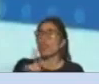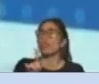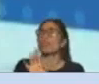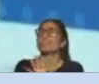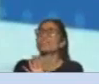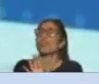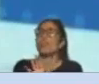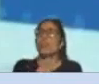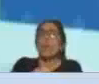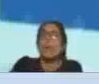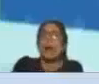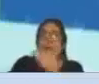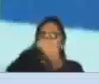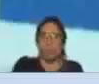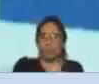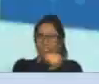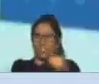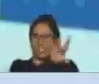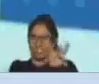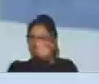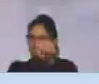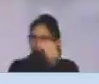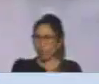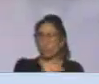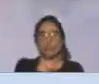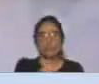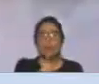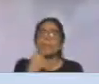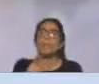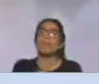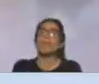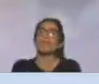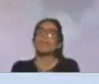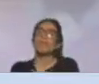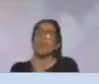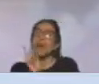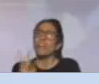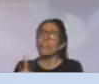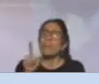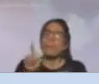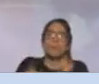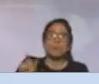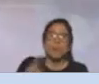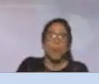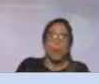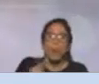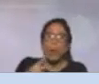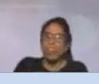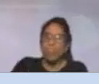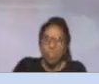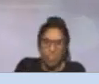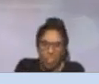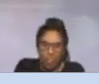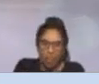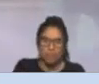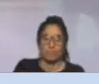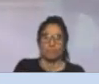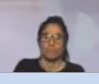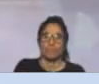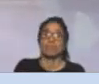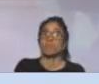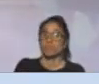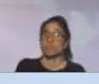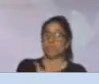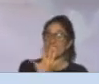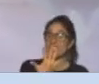seria, pero vamos a ver qué busca la gente. A ver, ahora sí. Primera placa, ¿qué busca la gente? Sobre 5 candidatos que fueron